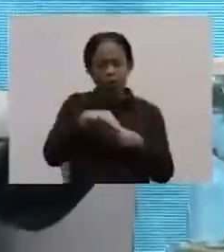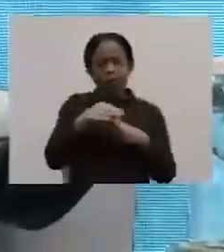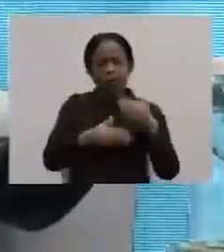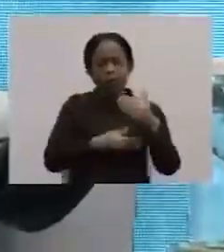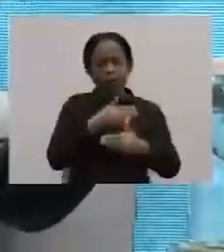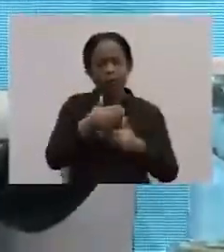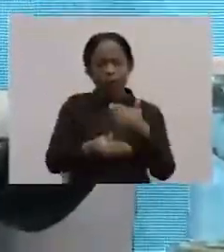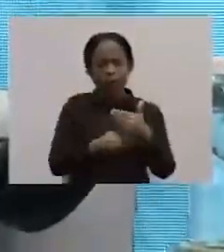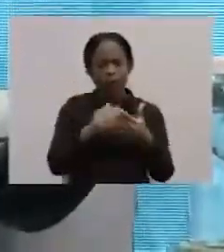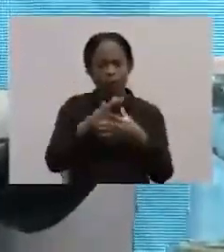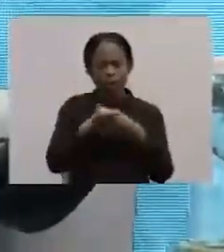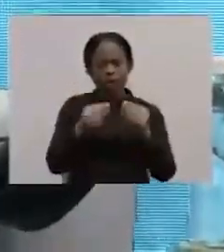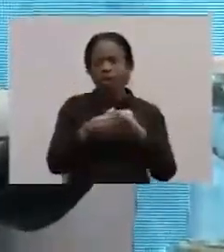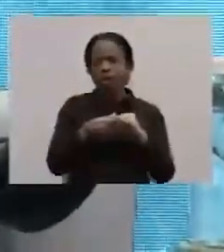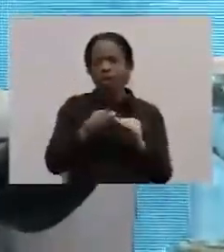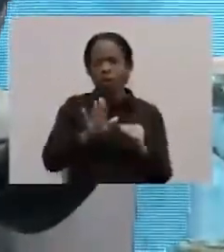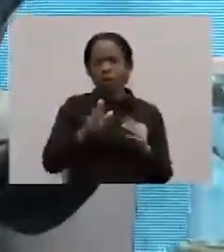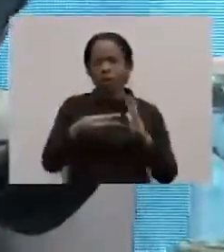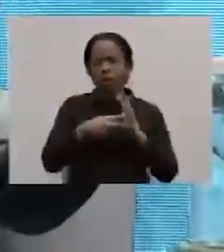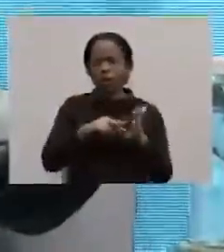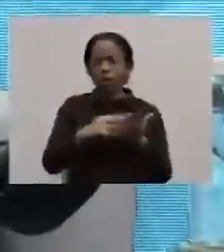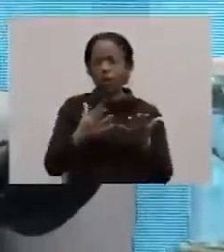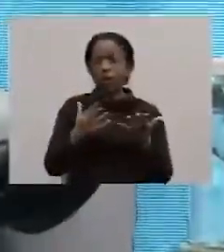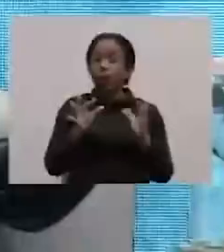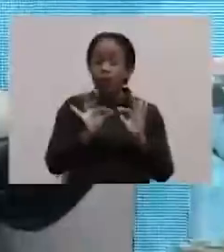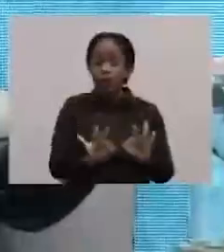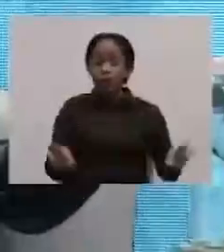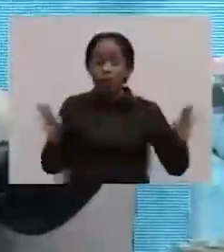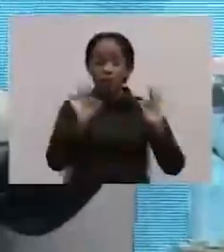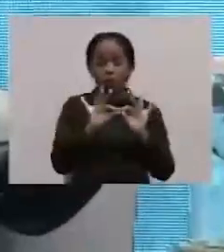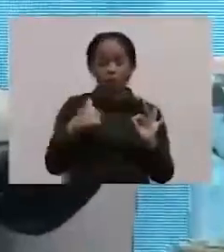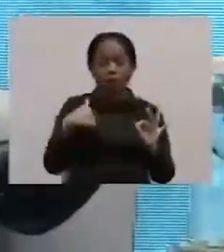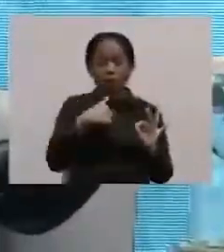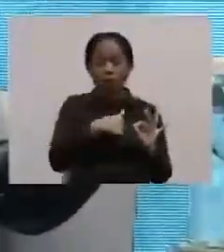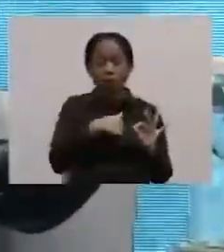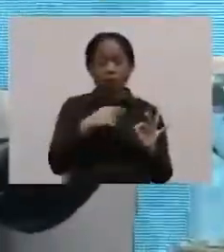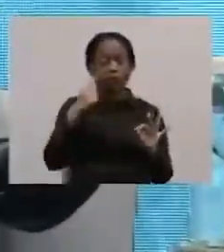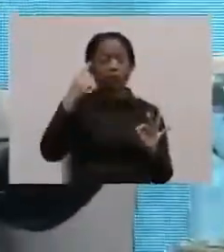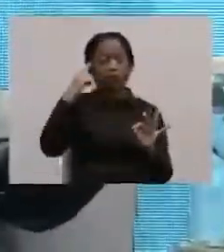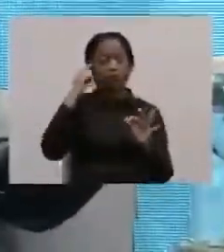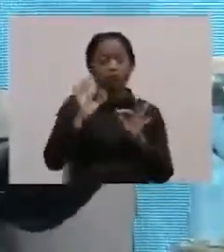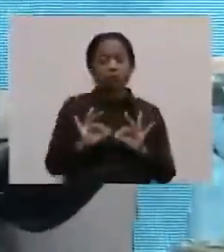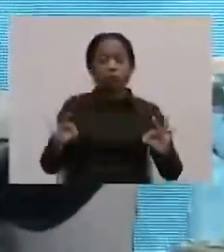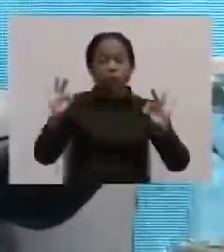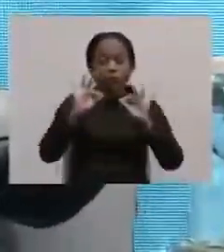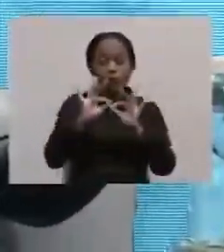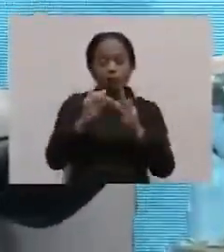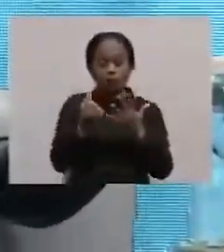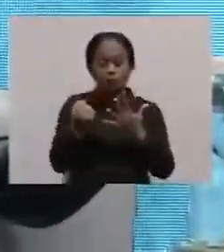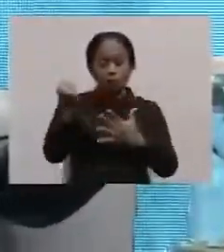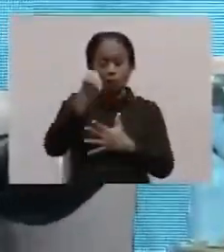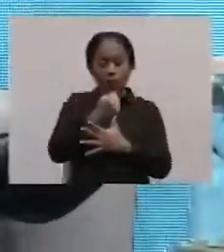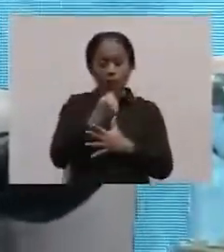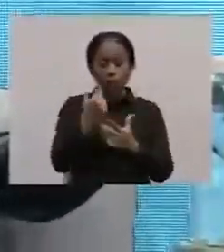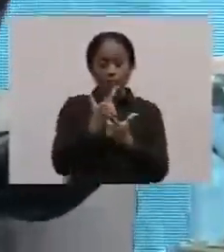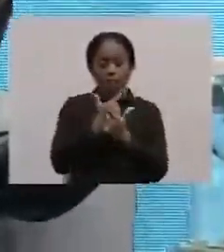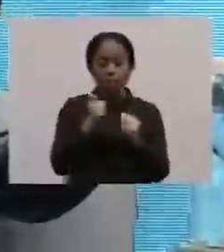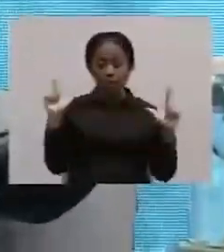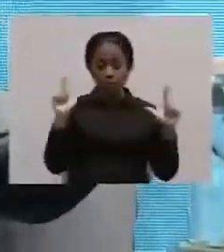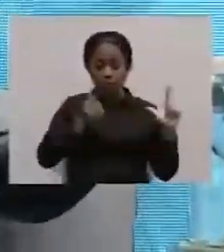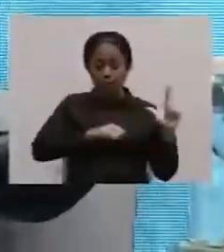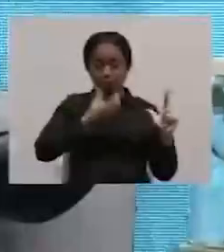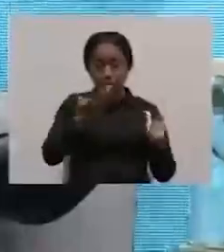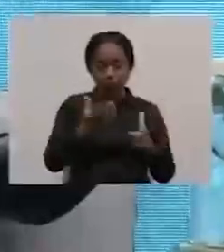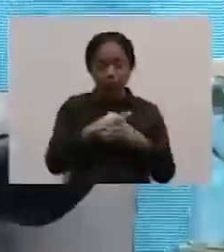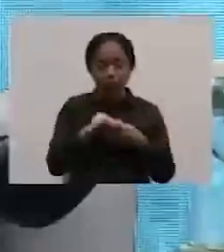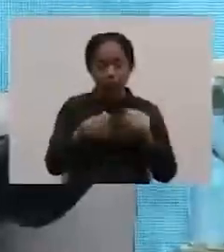fundamentalmente, y leyes políticas, es tan importante tener en consideración el tema de la libertad de expresión, de que no se lacere